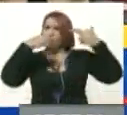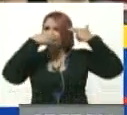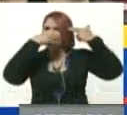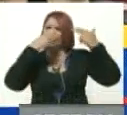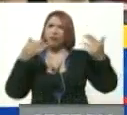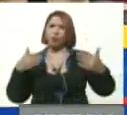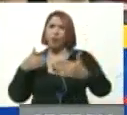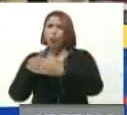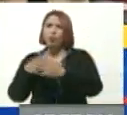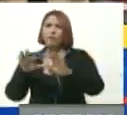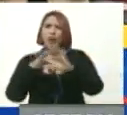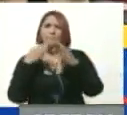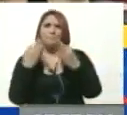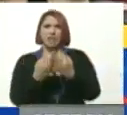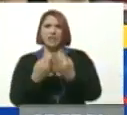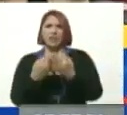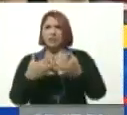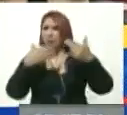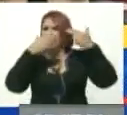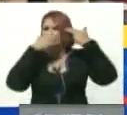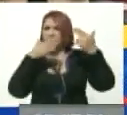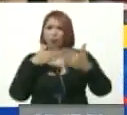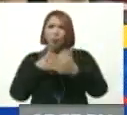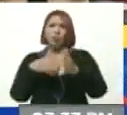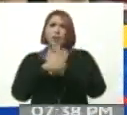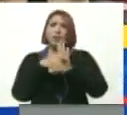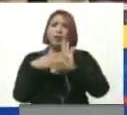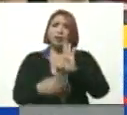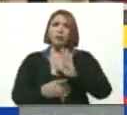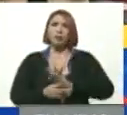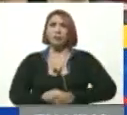su familia, es un secuestro contra los derechos